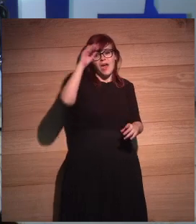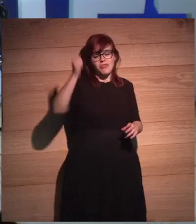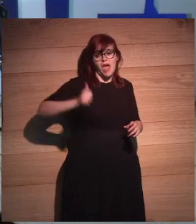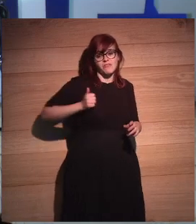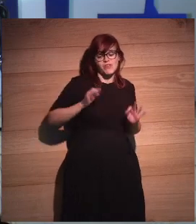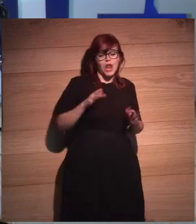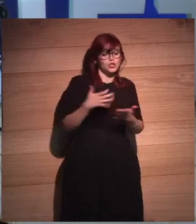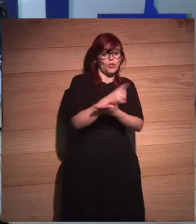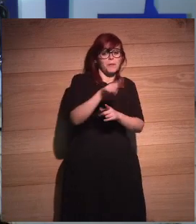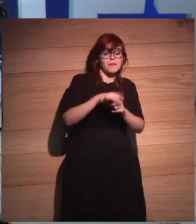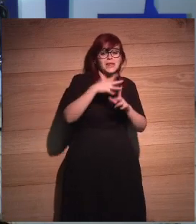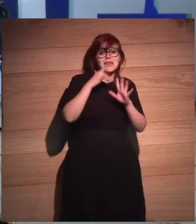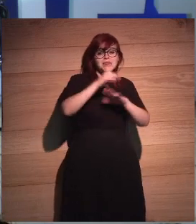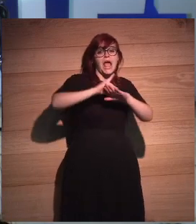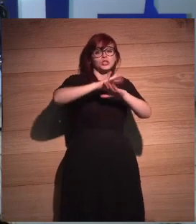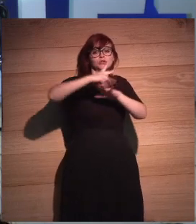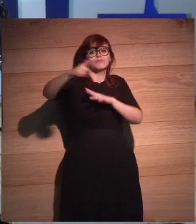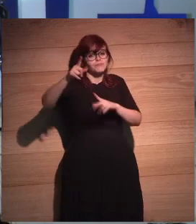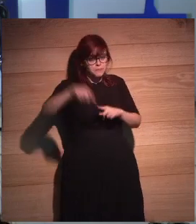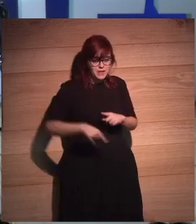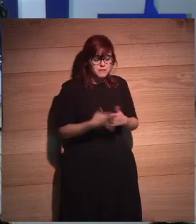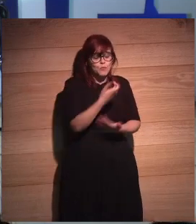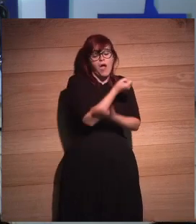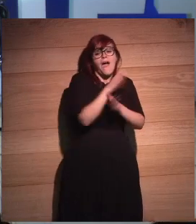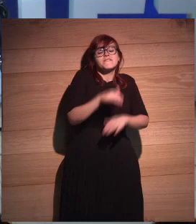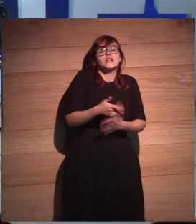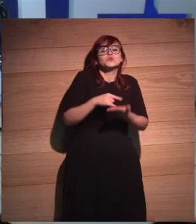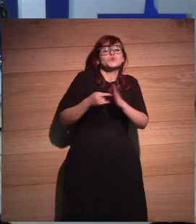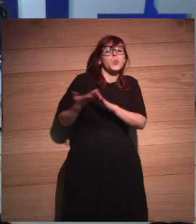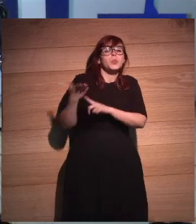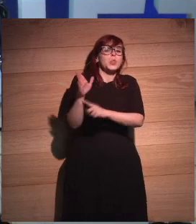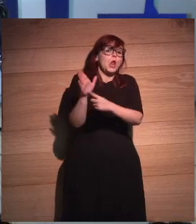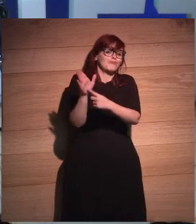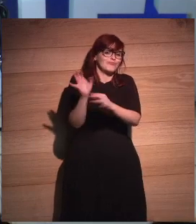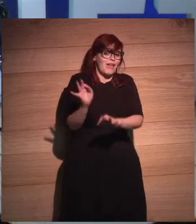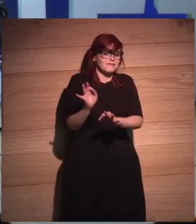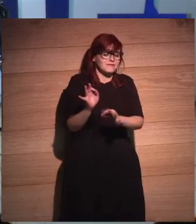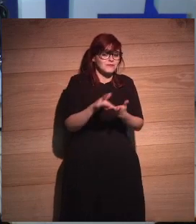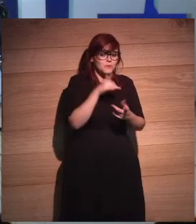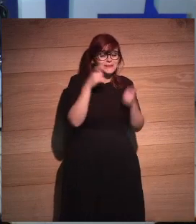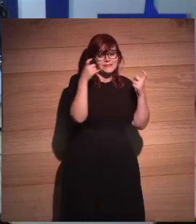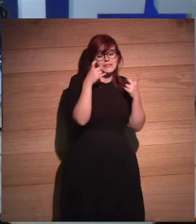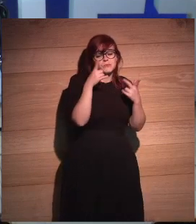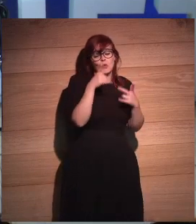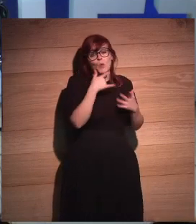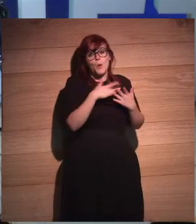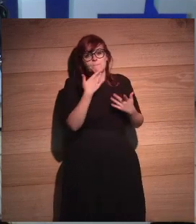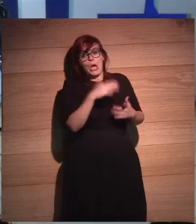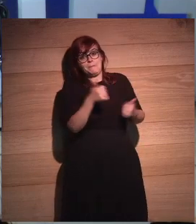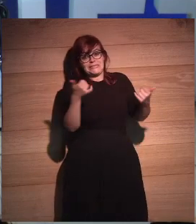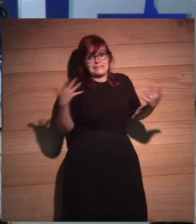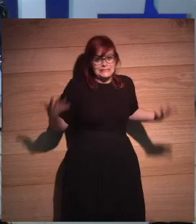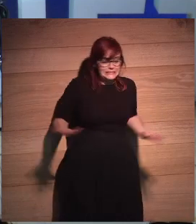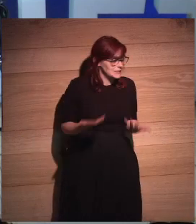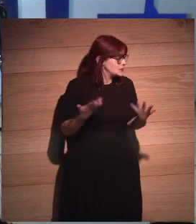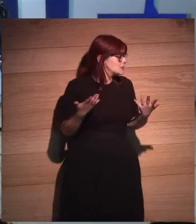artificial y también de la extracción de datos, por supuesto, son las que ofrecen las soluciones, digamos, más molonas, ¿no?